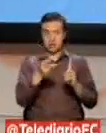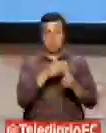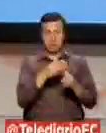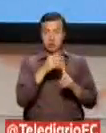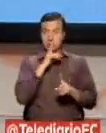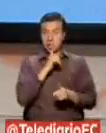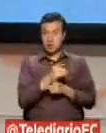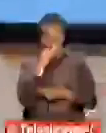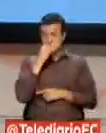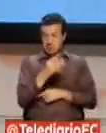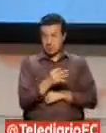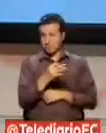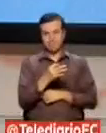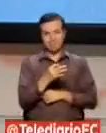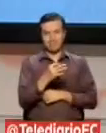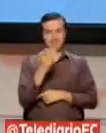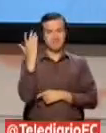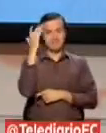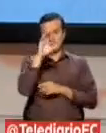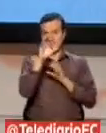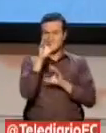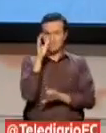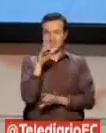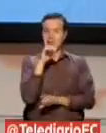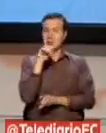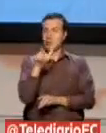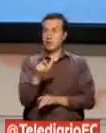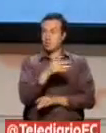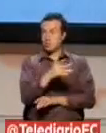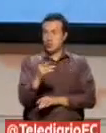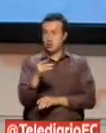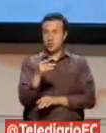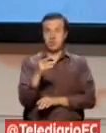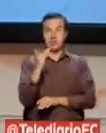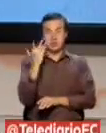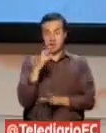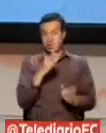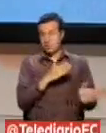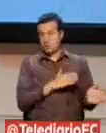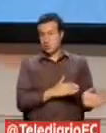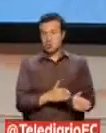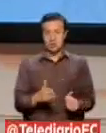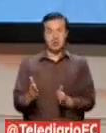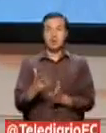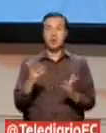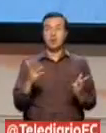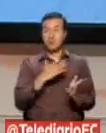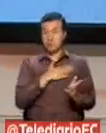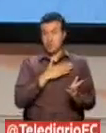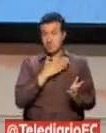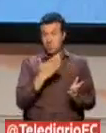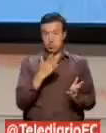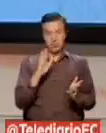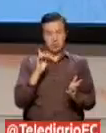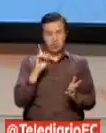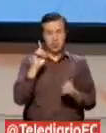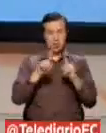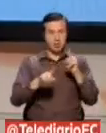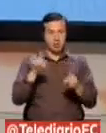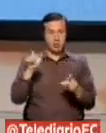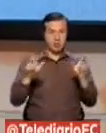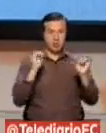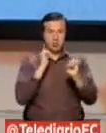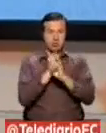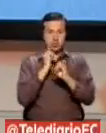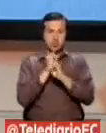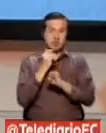es cierto, no porque fue publicado, digamos, por alguien y lo colocó allí, ya podemos creerle. Ha habido casos en los cuales instituciones